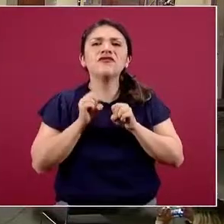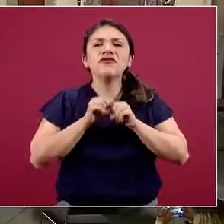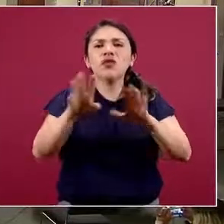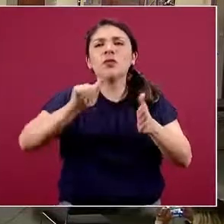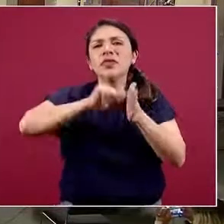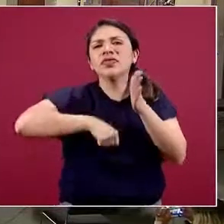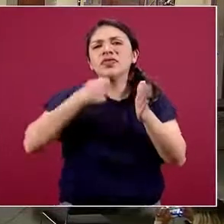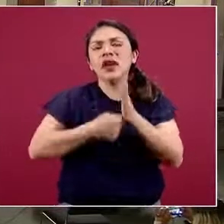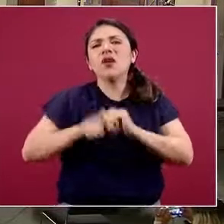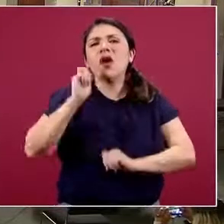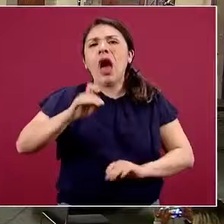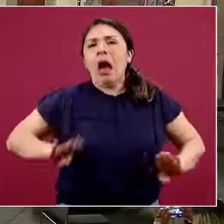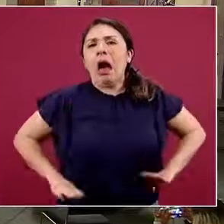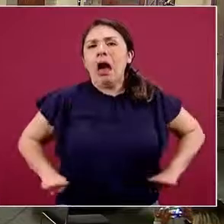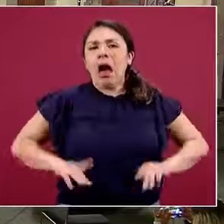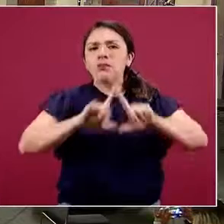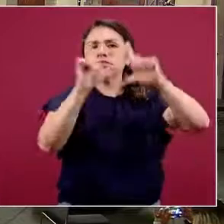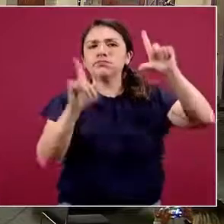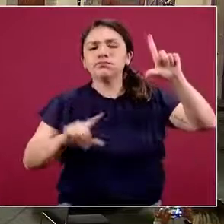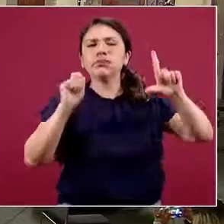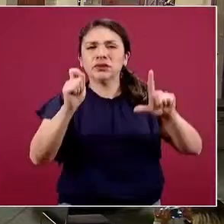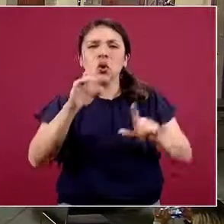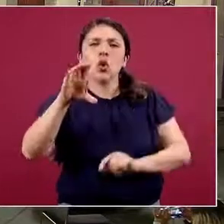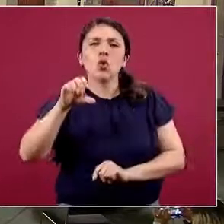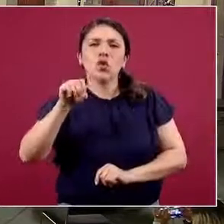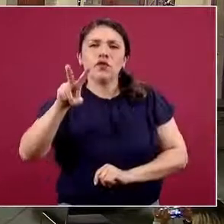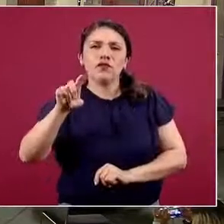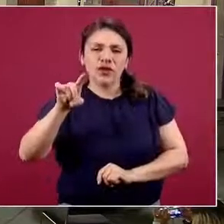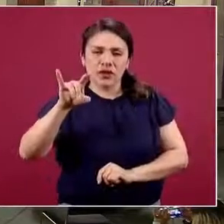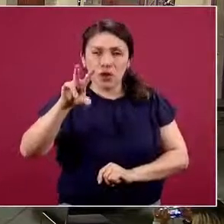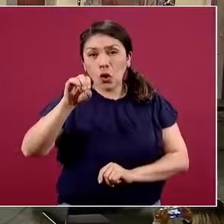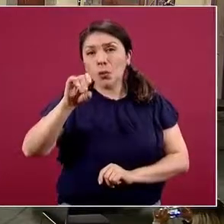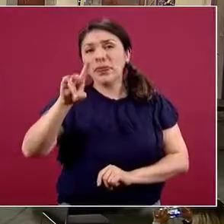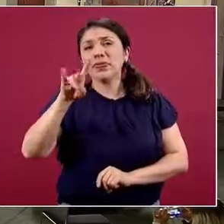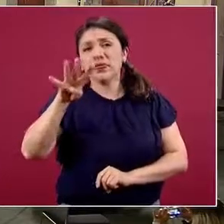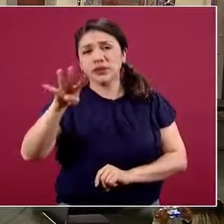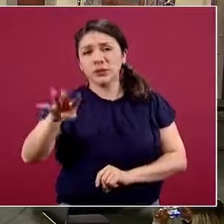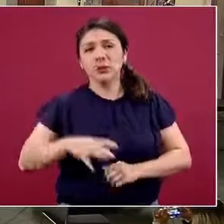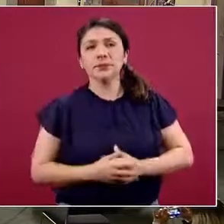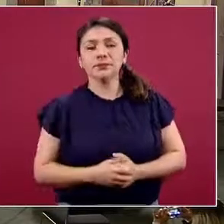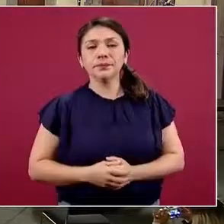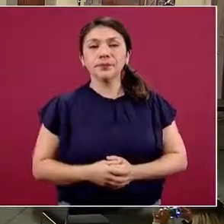escenario nacional en relación a COVID-19.